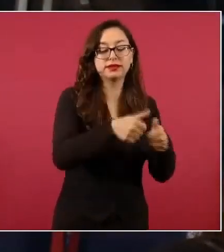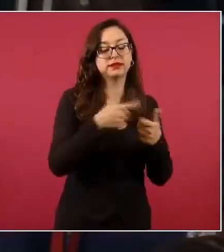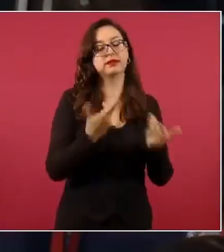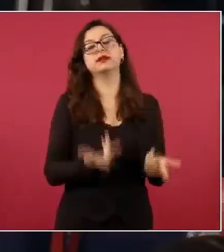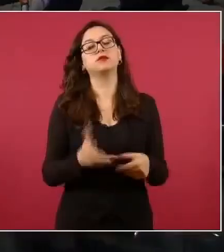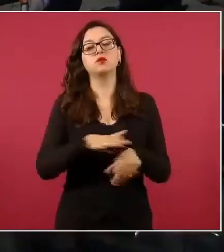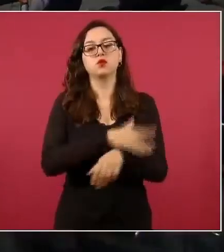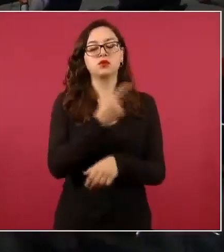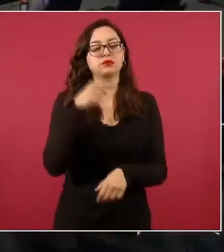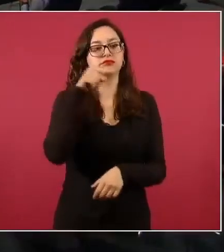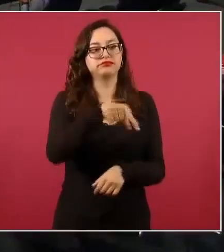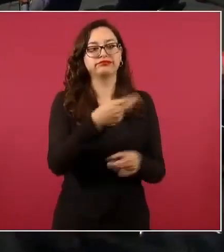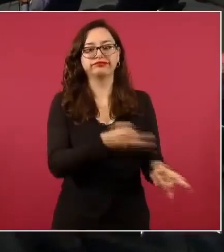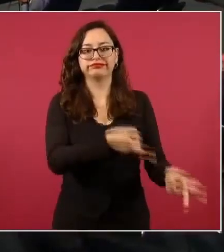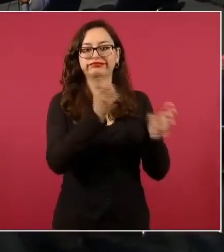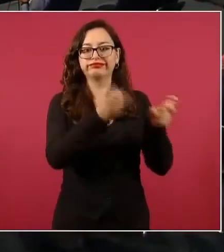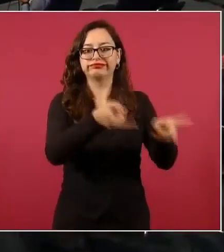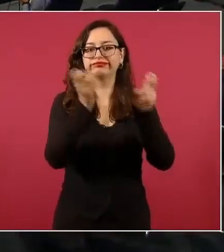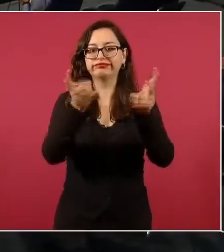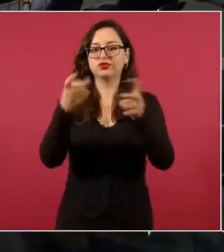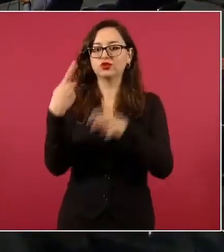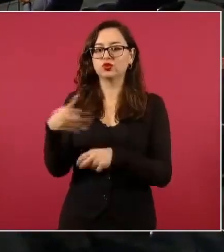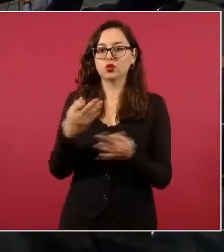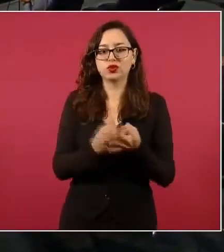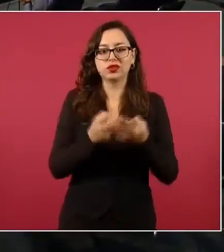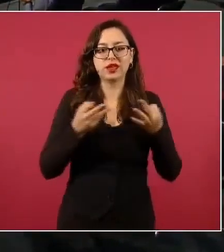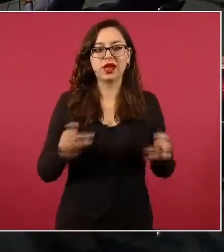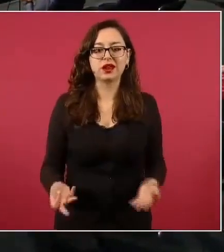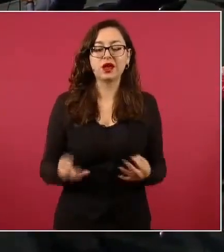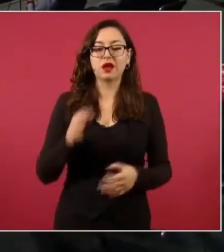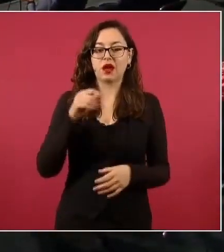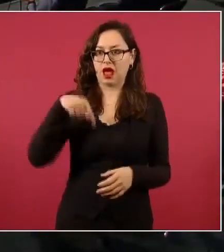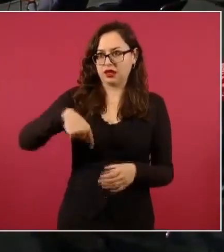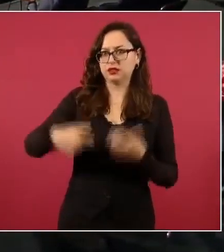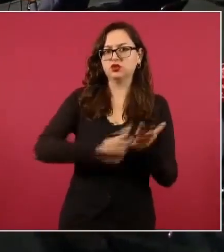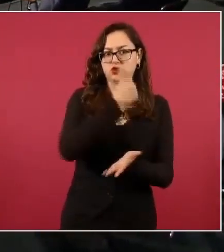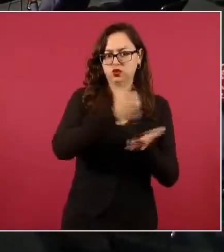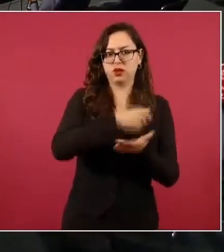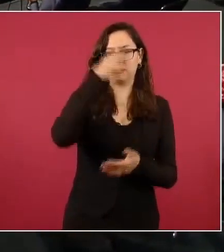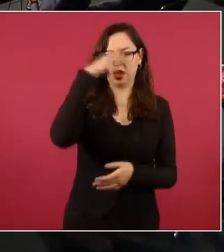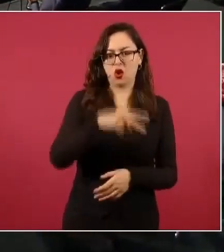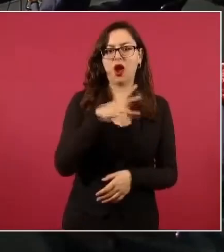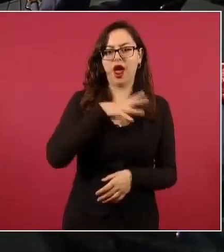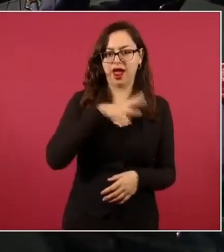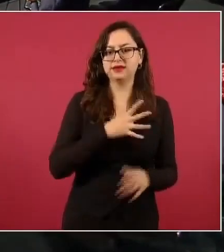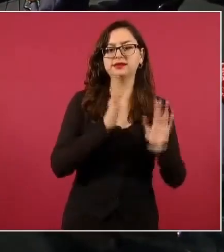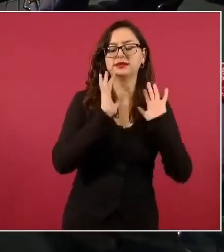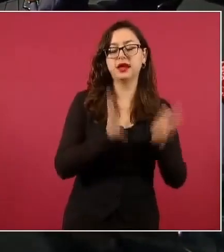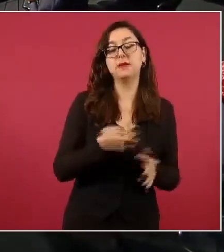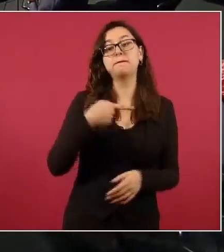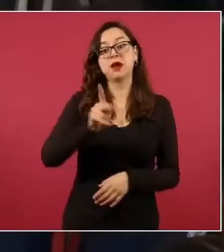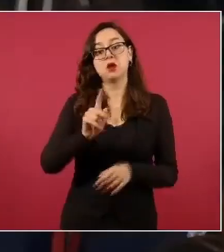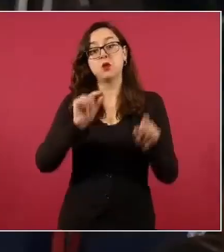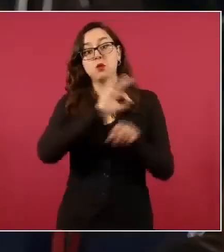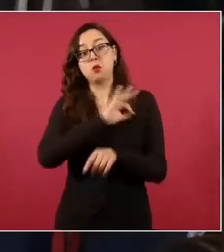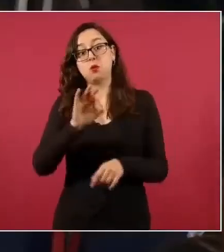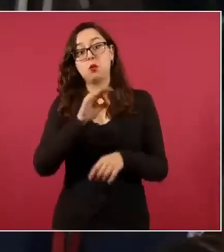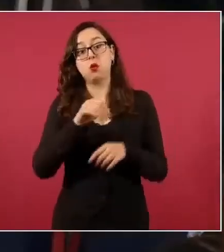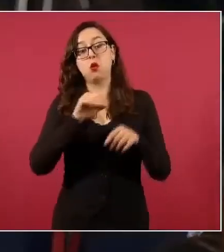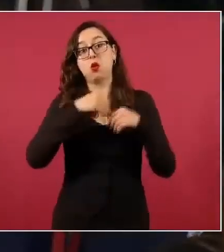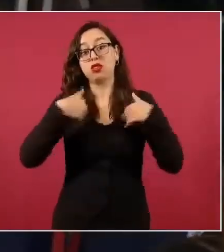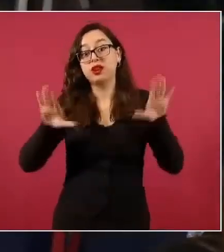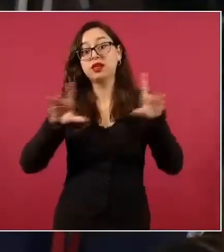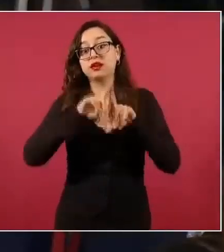como lo hizo la jefa de gobierno Claudia Sheinbaum aquí en la Ciudad de México? ¿Se podría atender a todas las víctimas del despojo que, por cierto, está